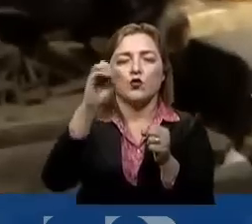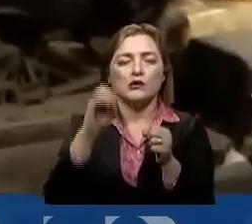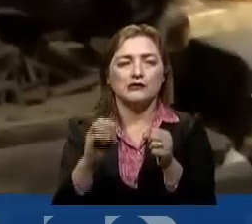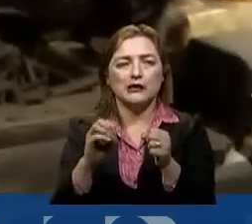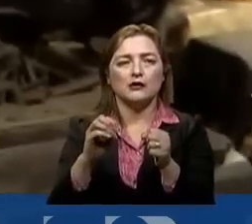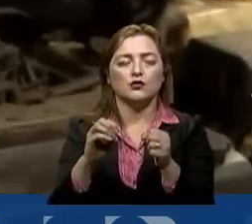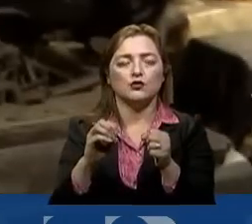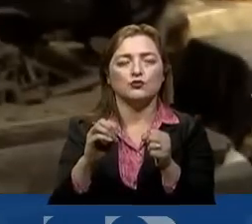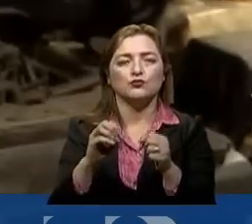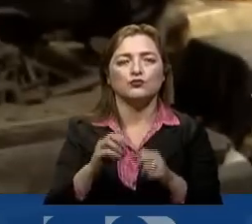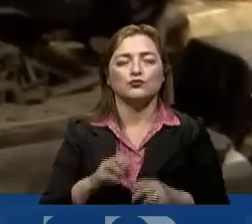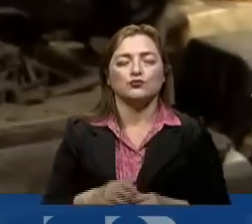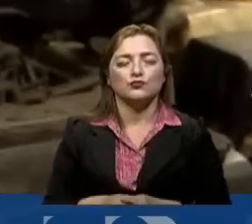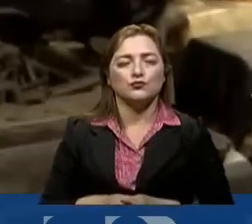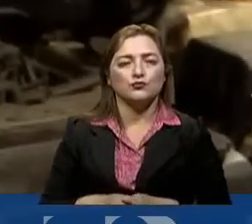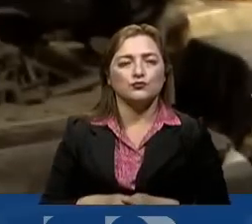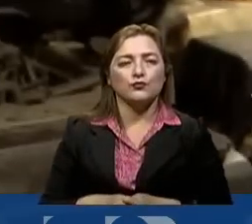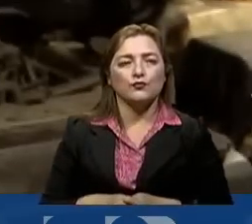quedan por